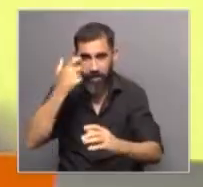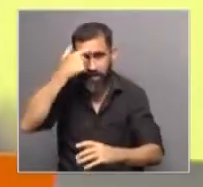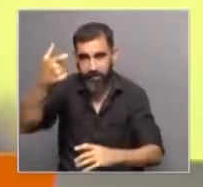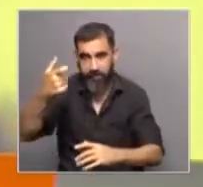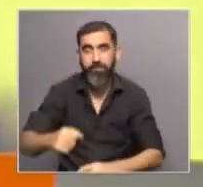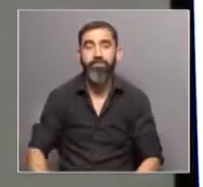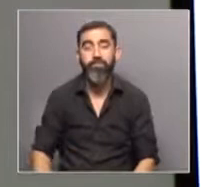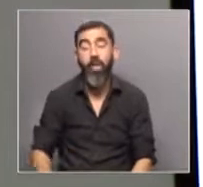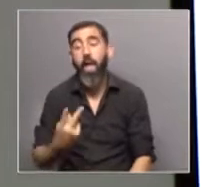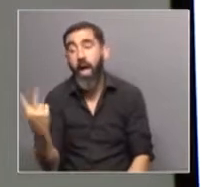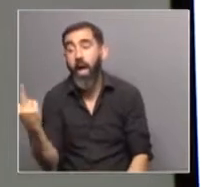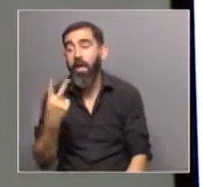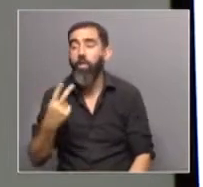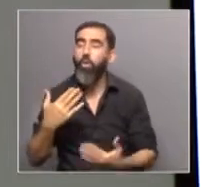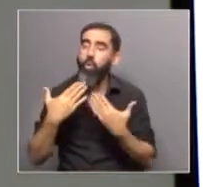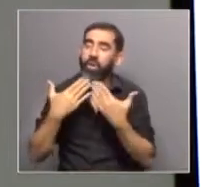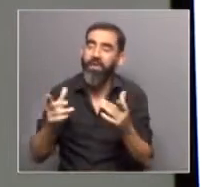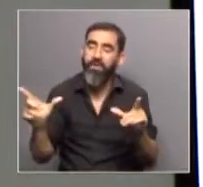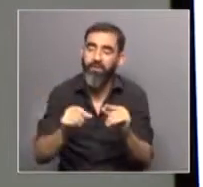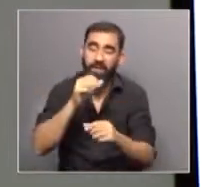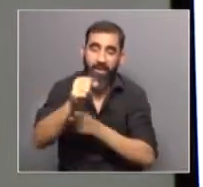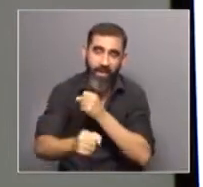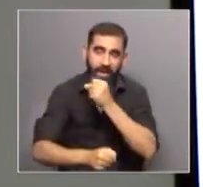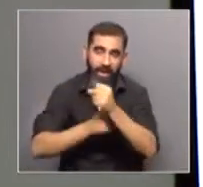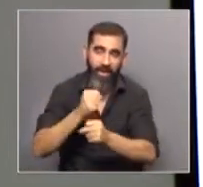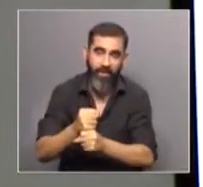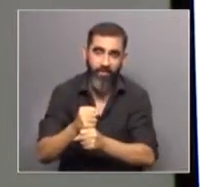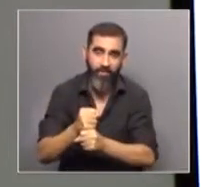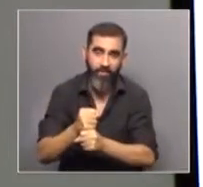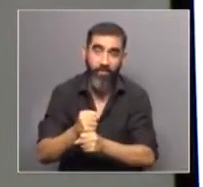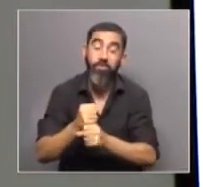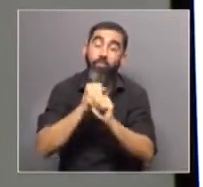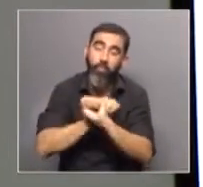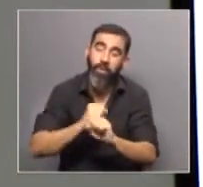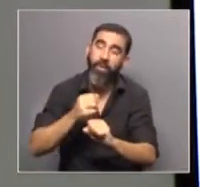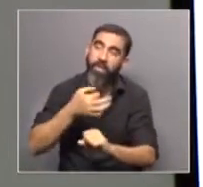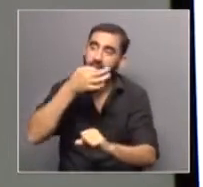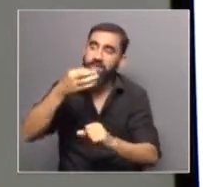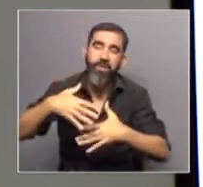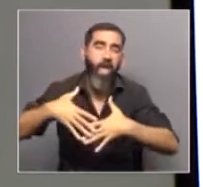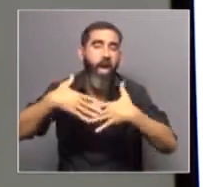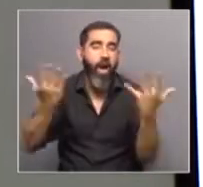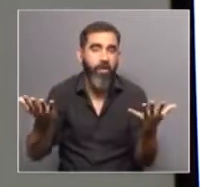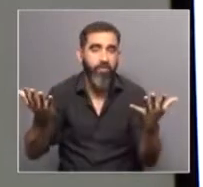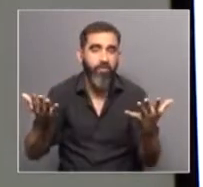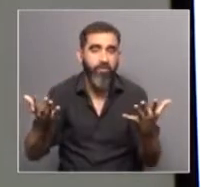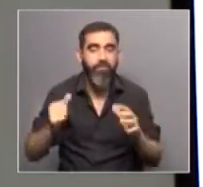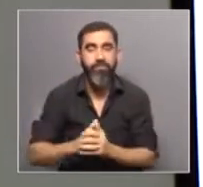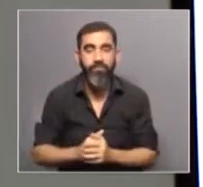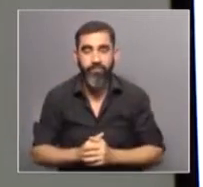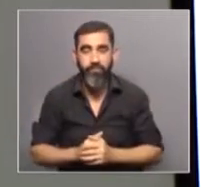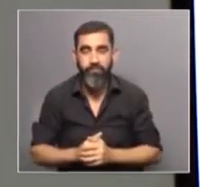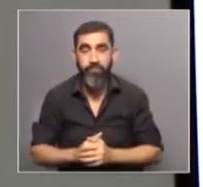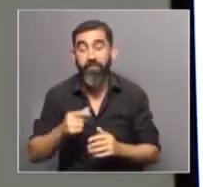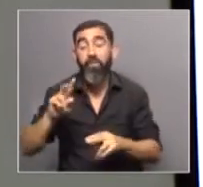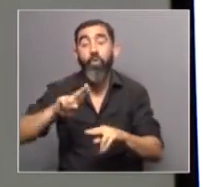Exactamente. Alexandra, Daniela, cerramos el año y tal vez quieran comentar algo. En definitiva, este cuadro se volverá a